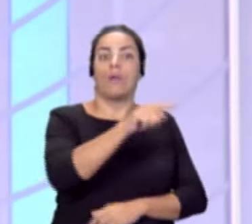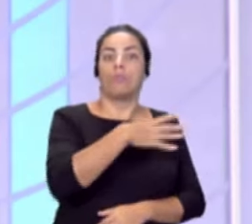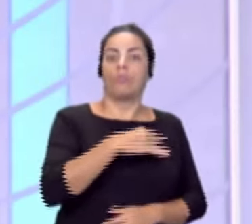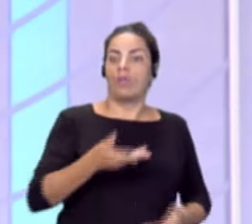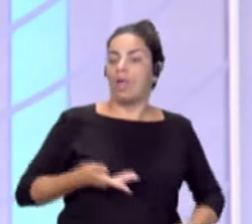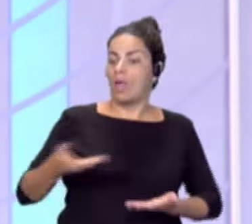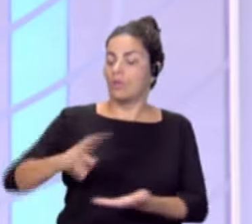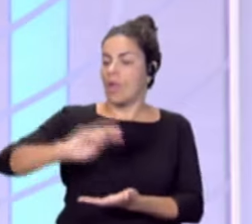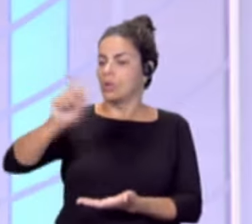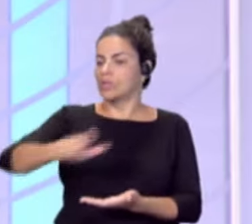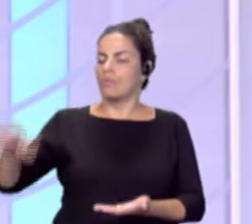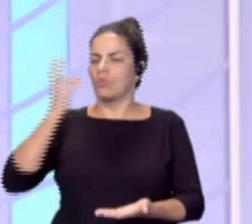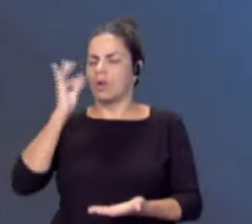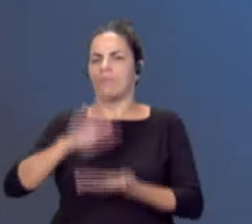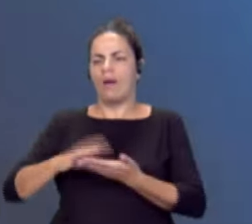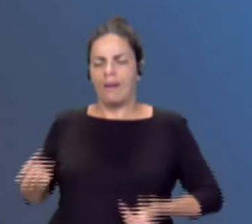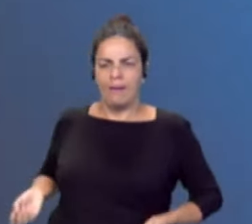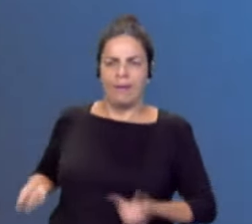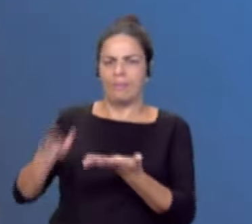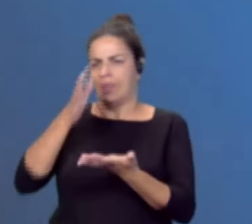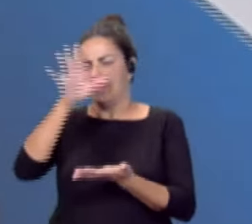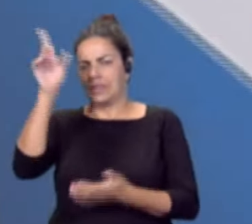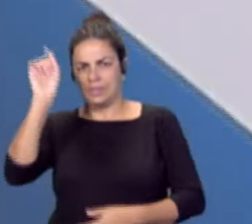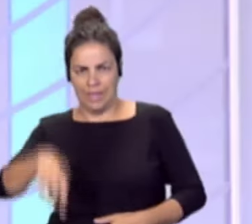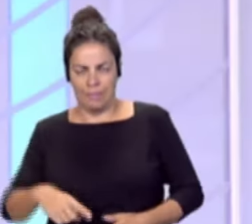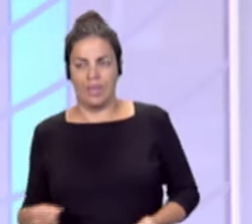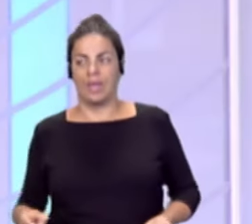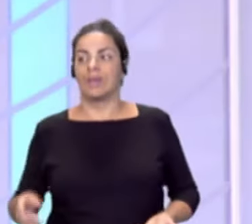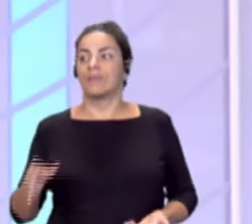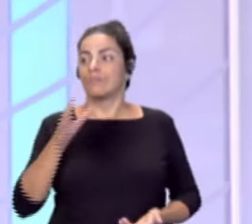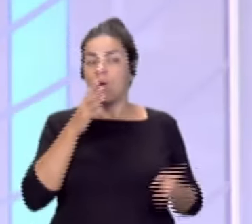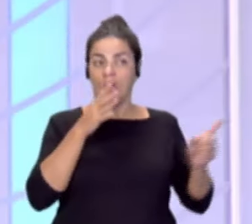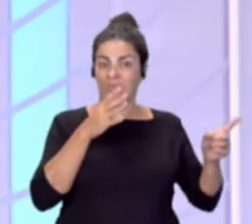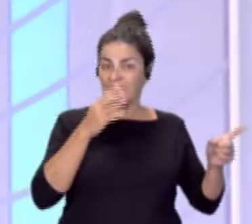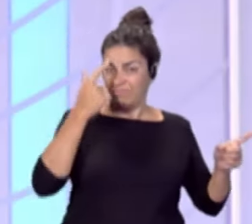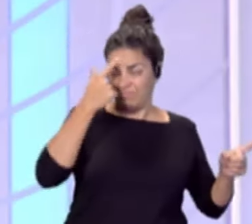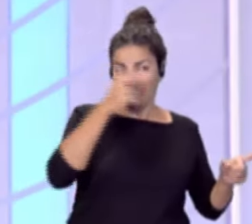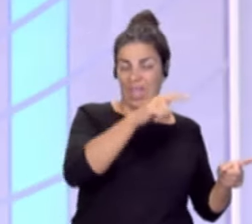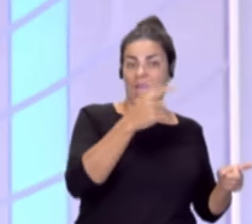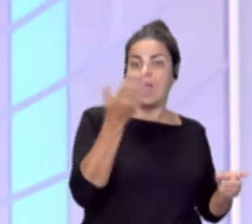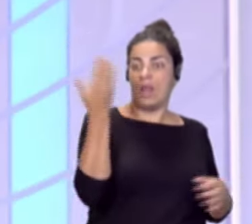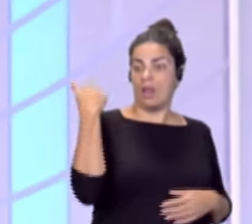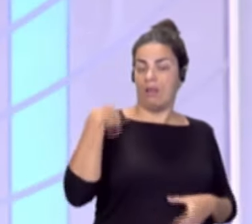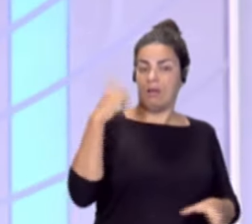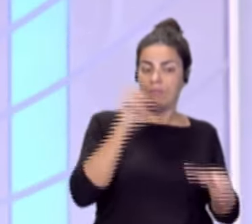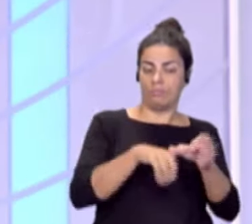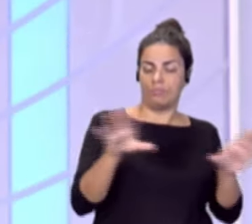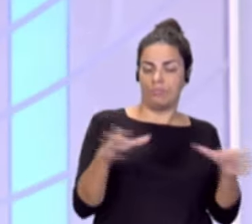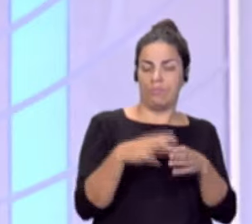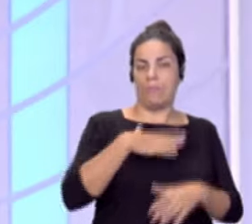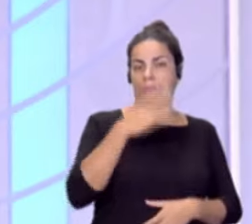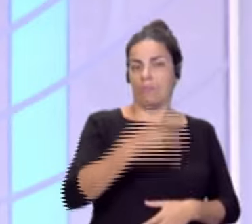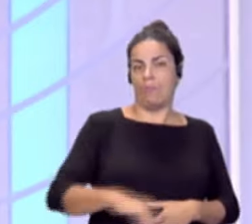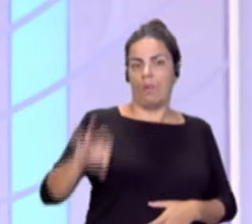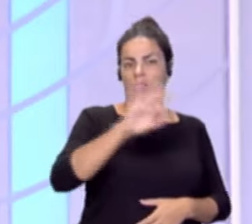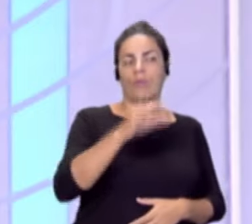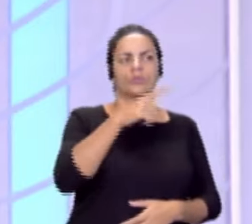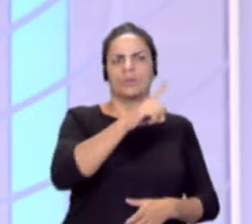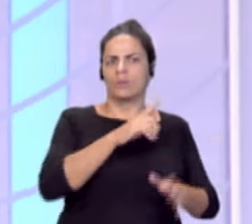salir. Y hablando un poco, es que date cuenta que él formó parte de un partido como Podemos que hizo unos avances con respecto a la